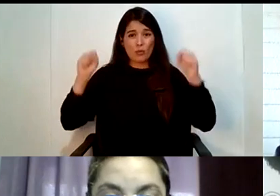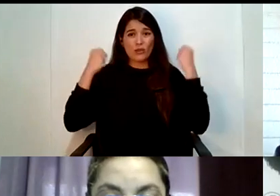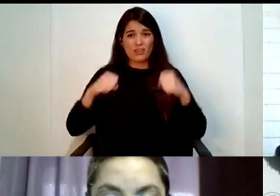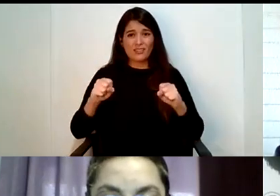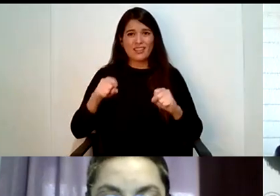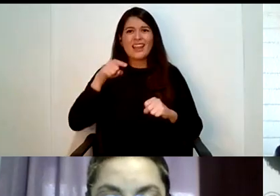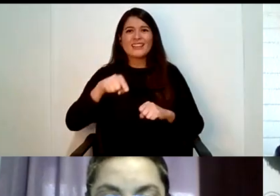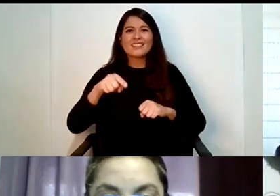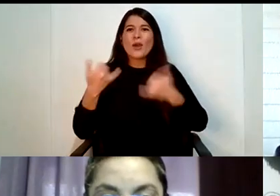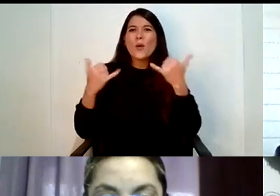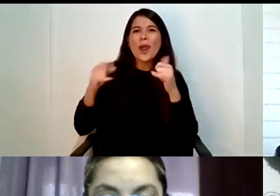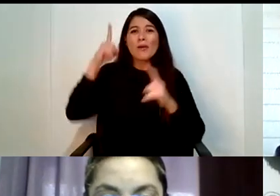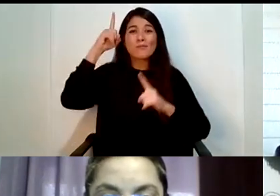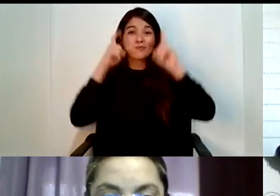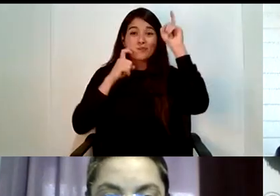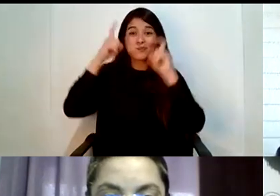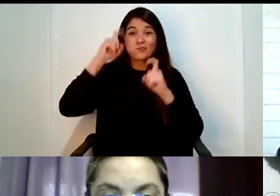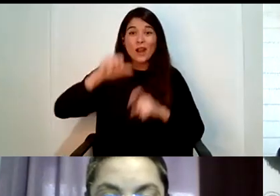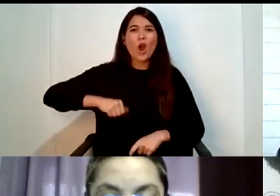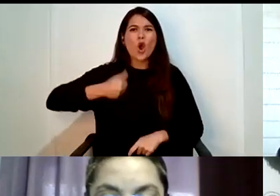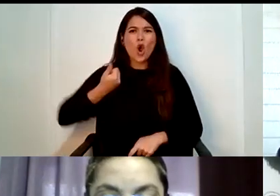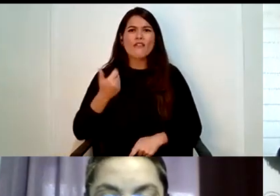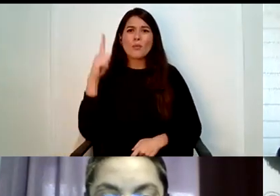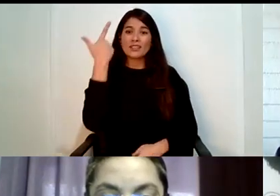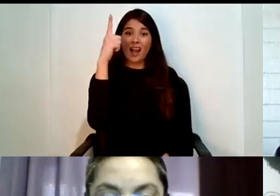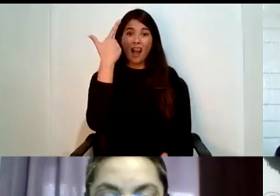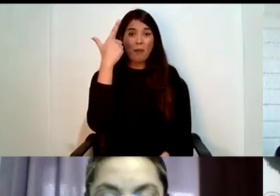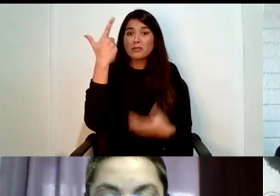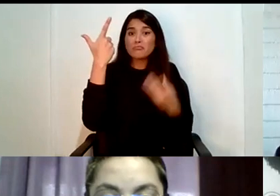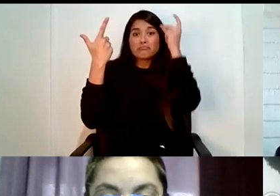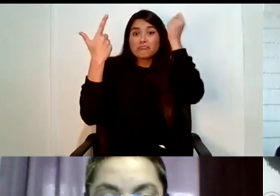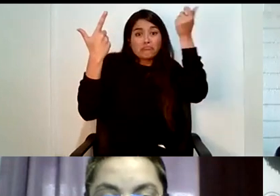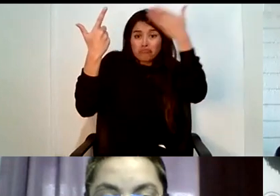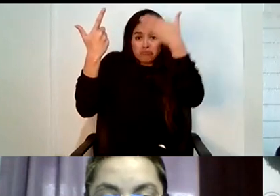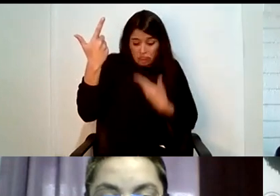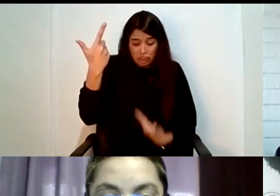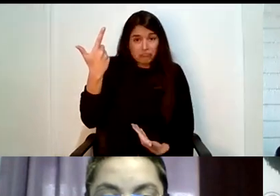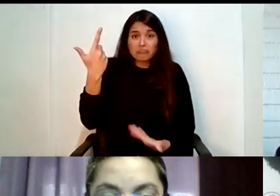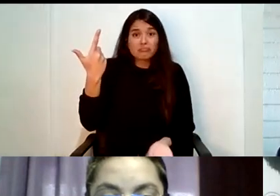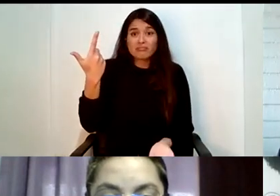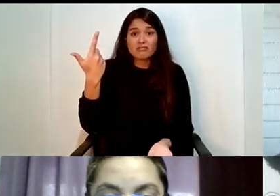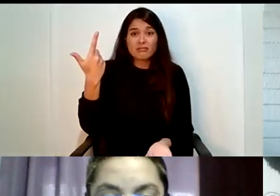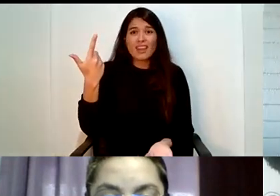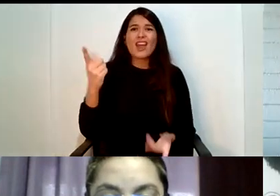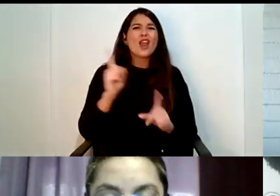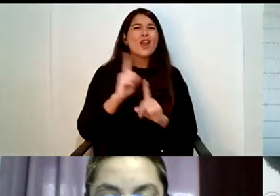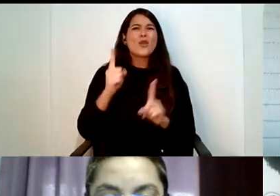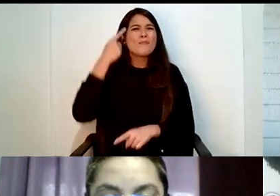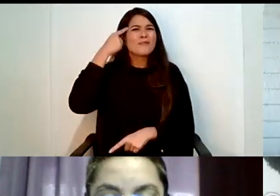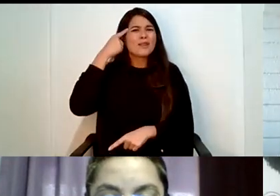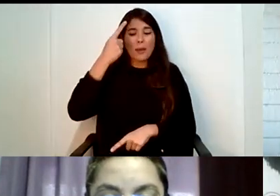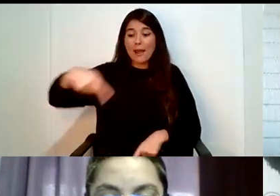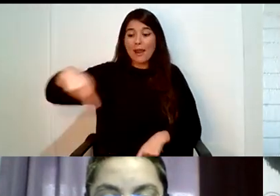de mímica, el joven muestra un lápiz como a él se le ocurre hacerlo, sin percibir que tal vez para